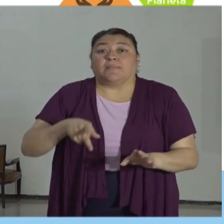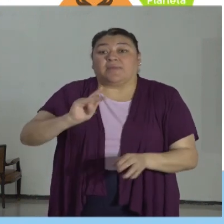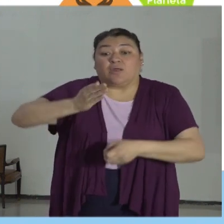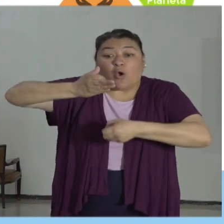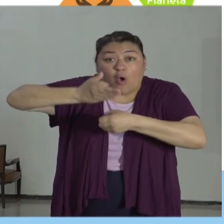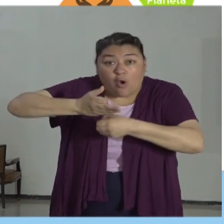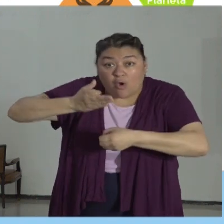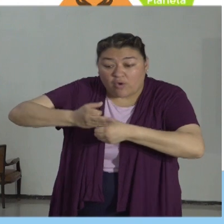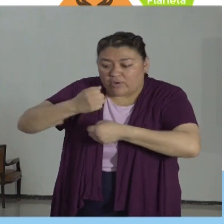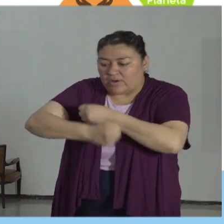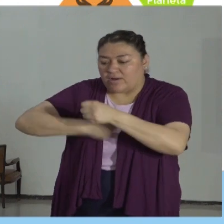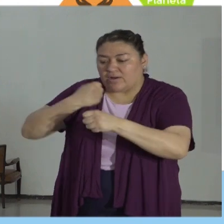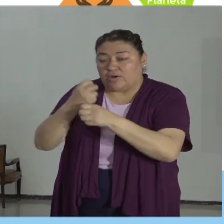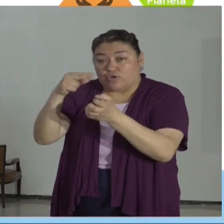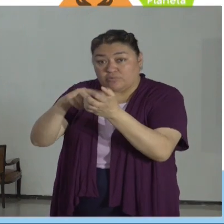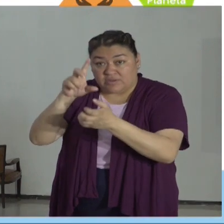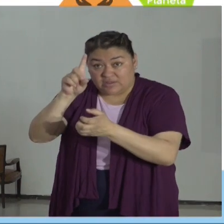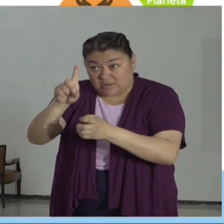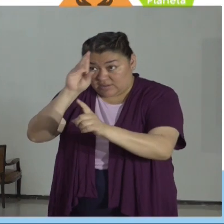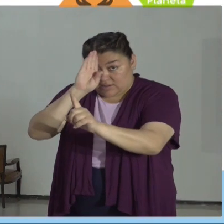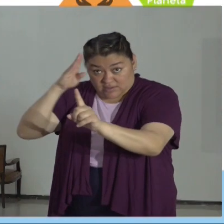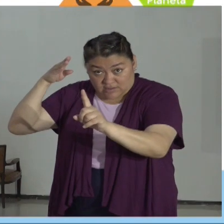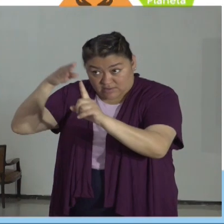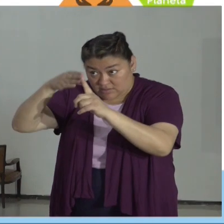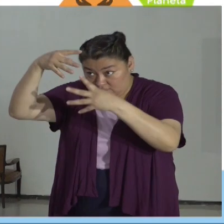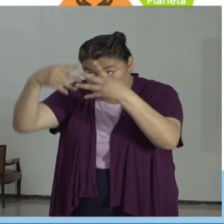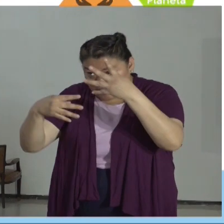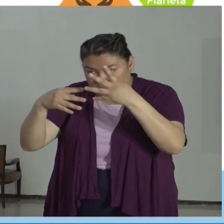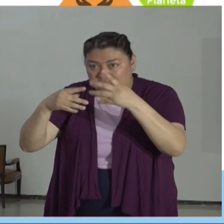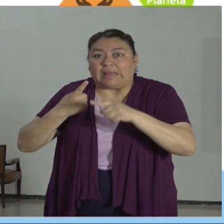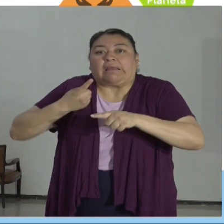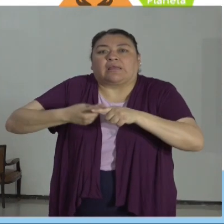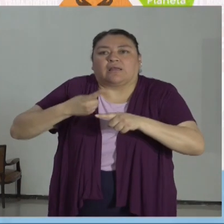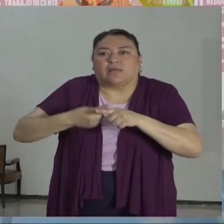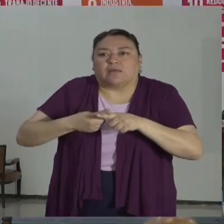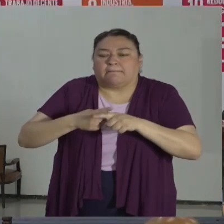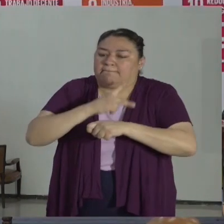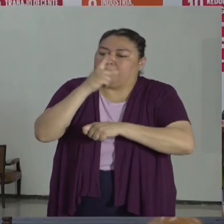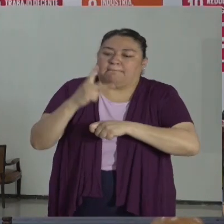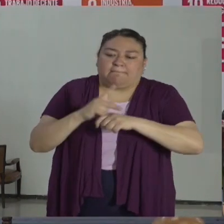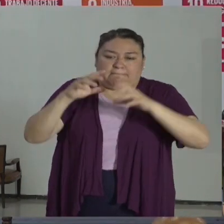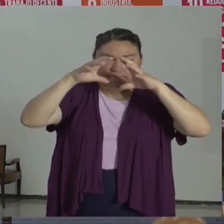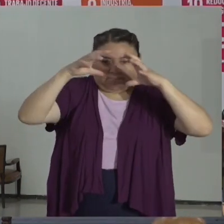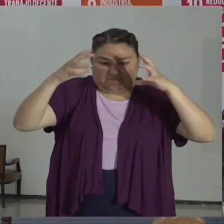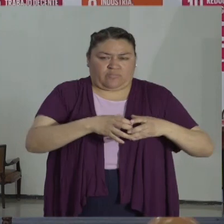Venezuela de 1993 a 1995.